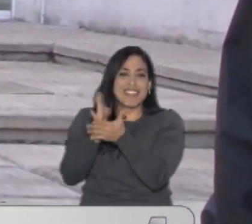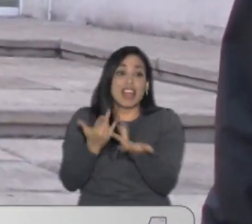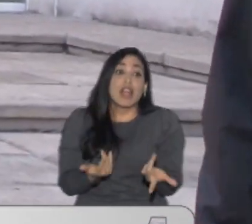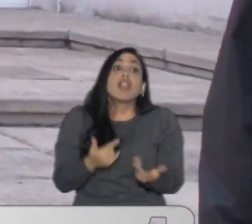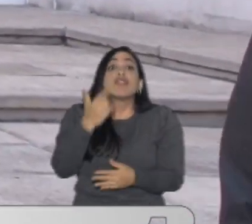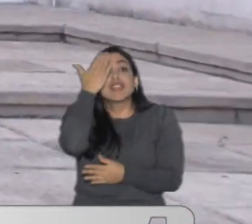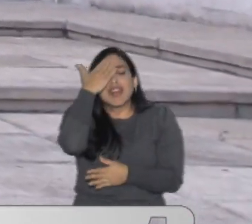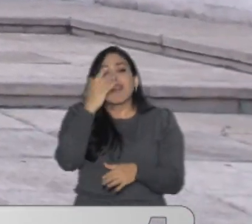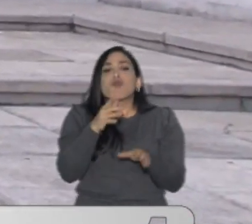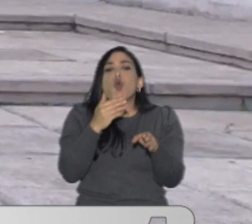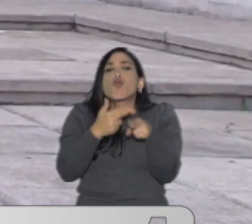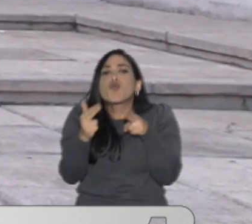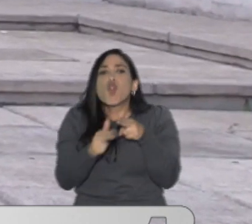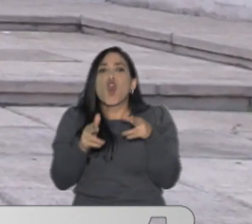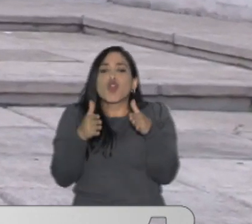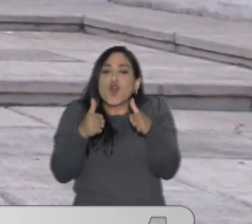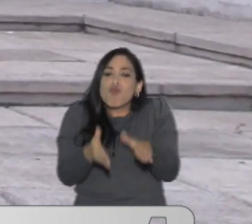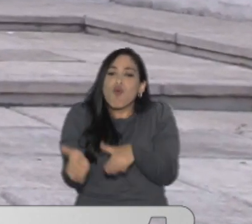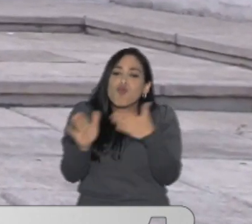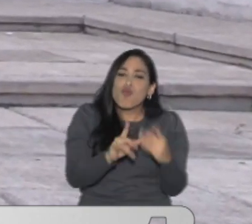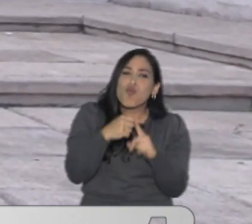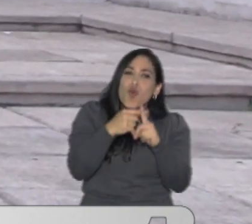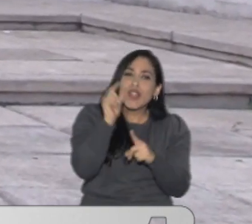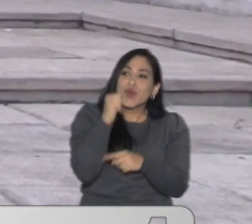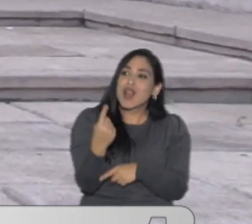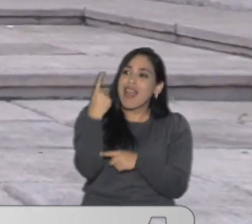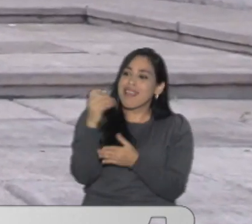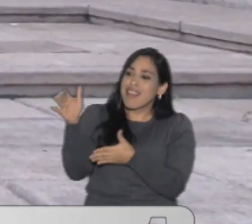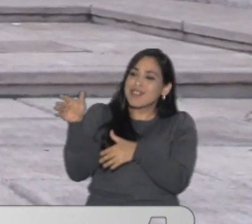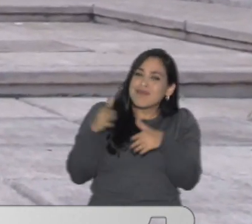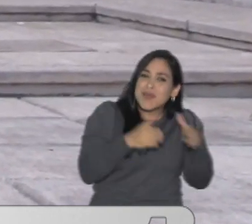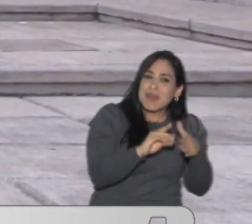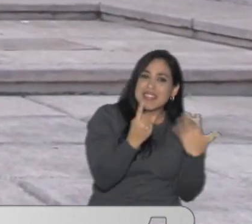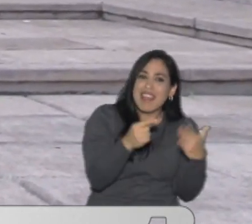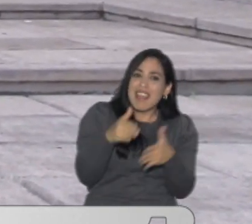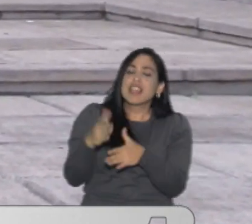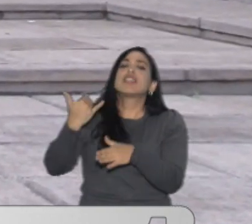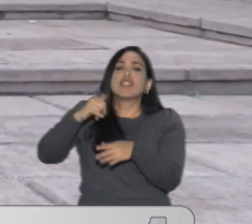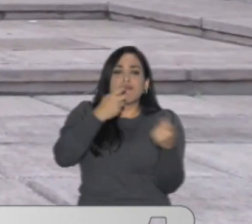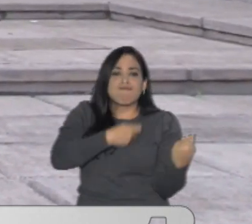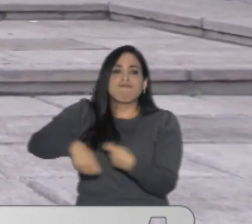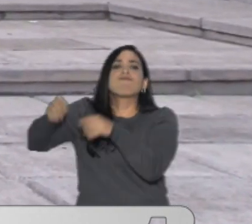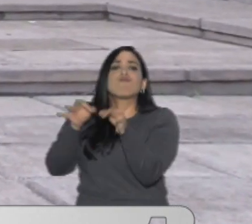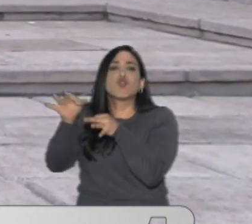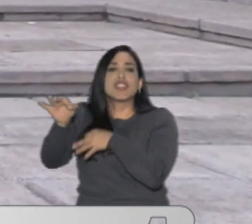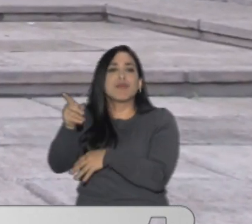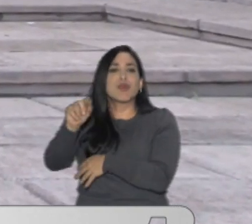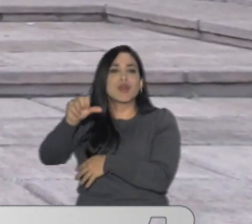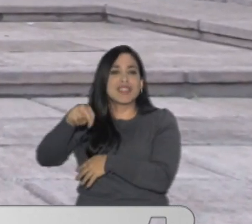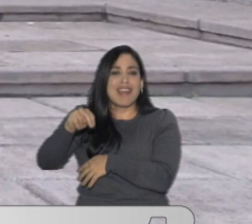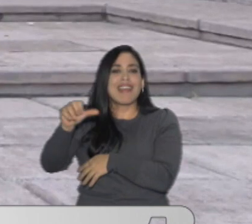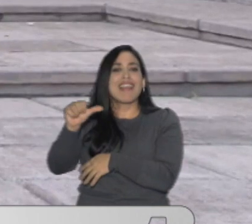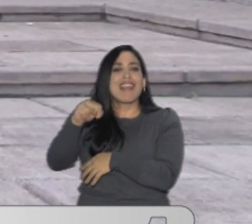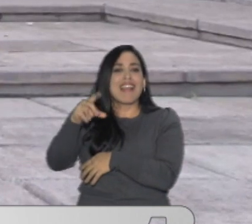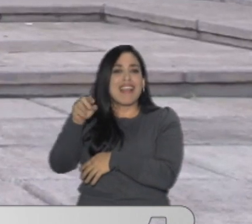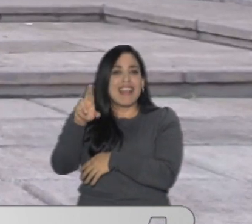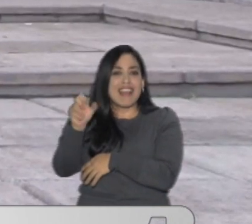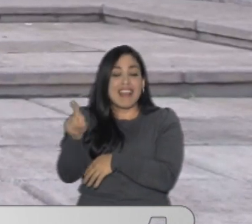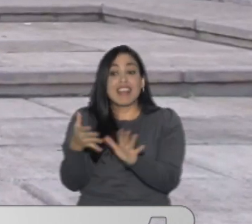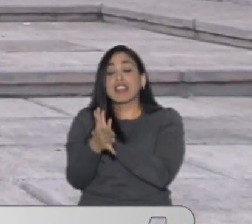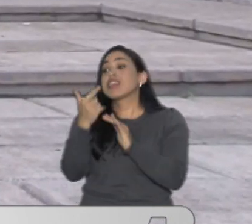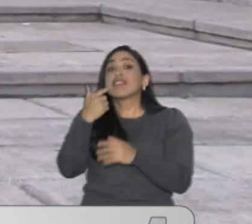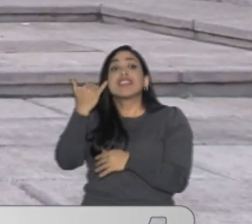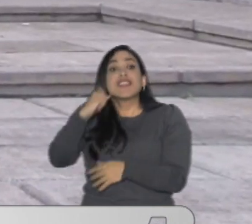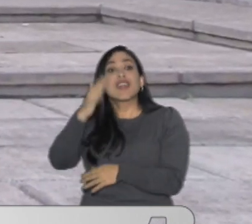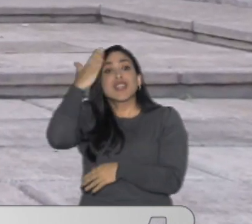que el cortejo fúnebre de estos 6 niños que llegaron ayer aquí a Medicina Legal ya partió para San Andrés. Allí recibirán homenajes tanto en el